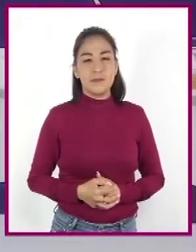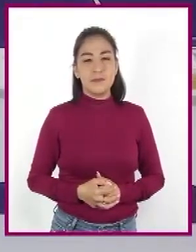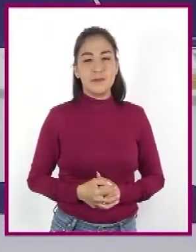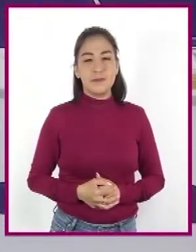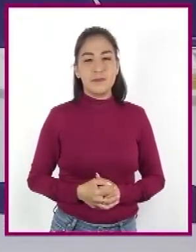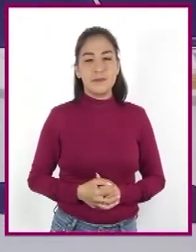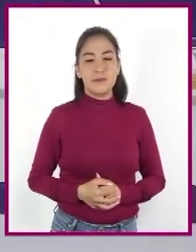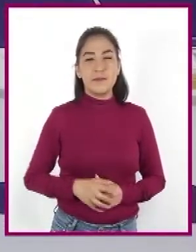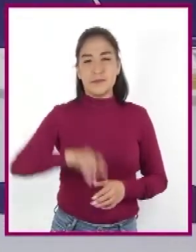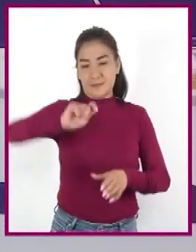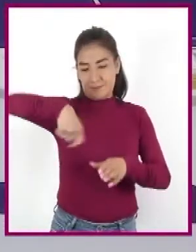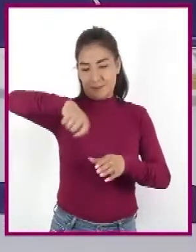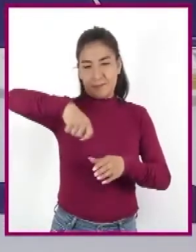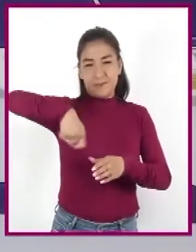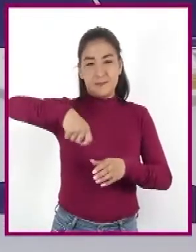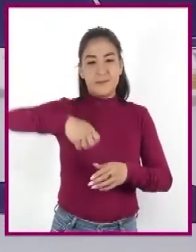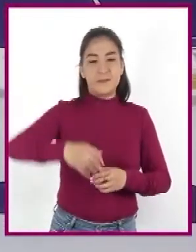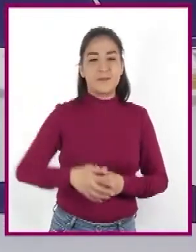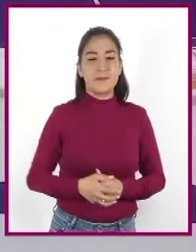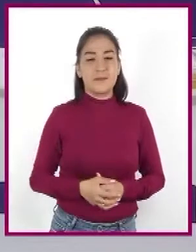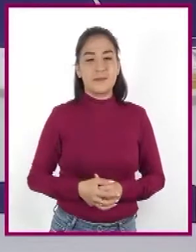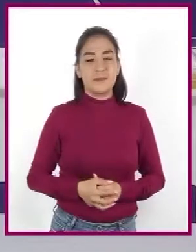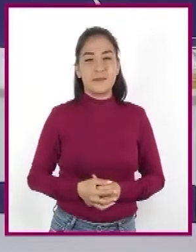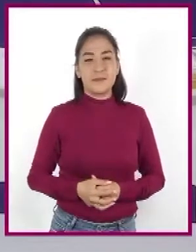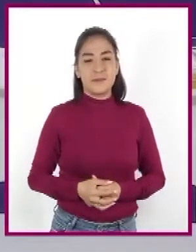¿Vamos? Con gusto, maestro.